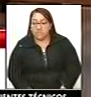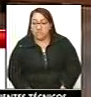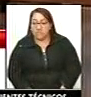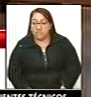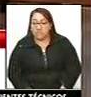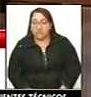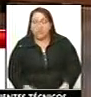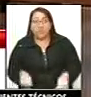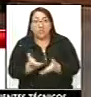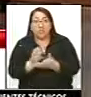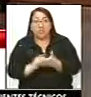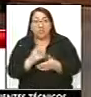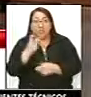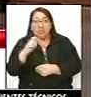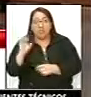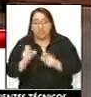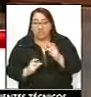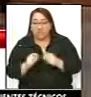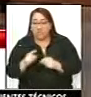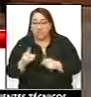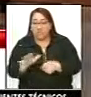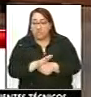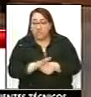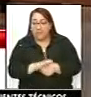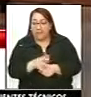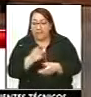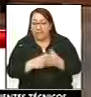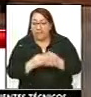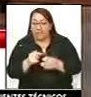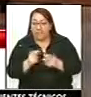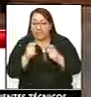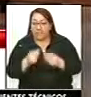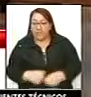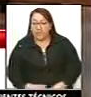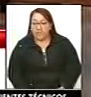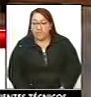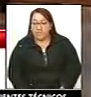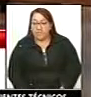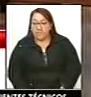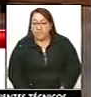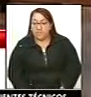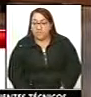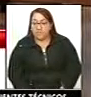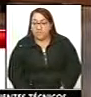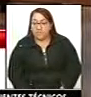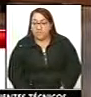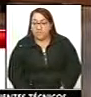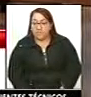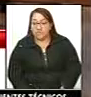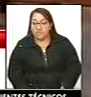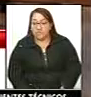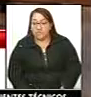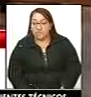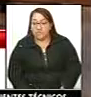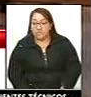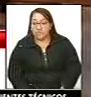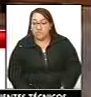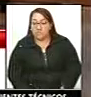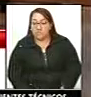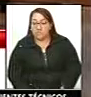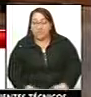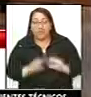haya más de 20 personas, estas son insuficientes para un control. Es más, las cámaras no deberían estar para controlar, sino para